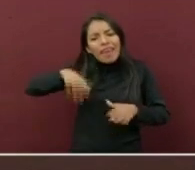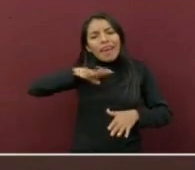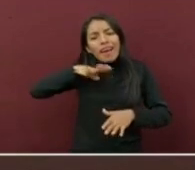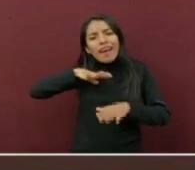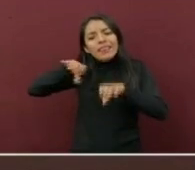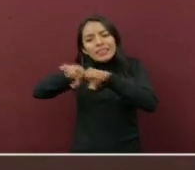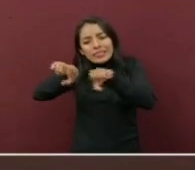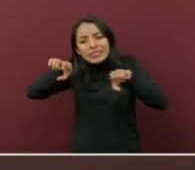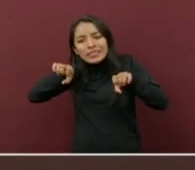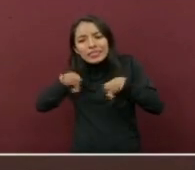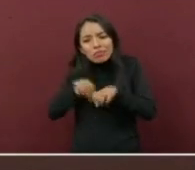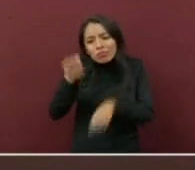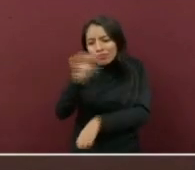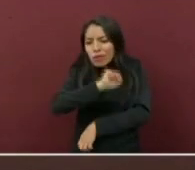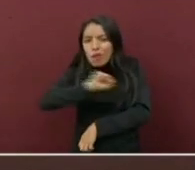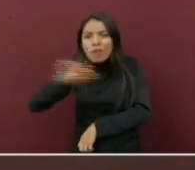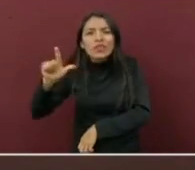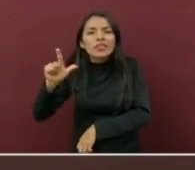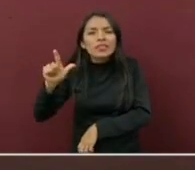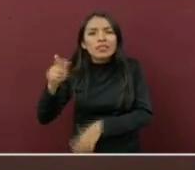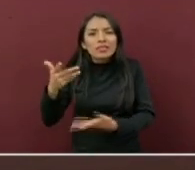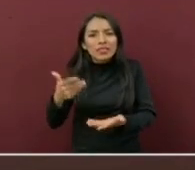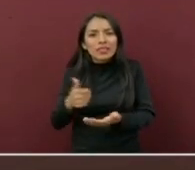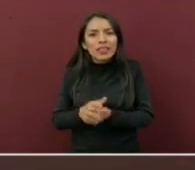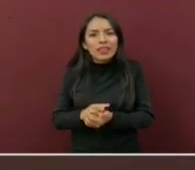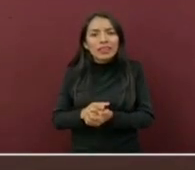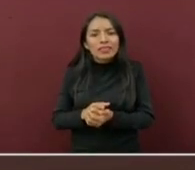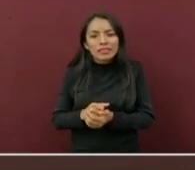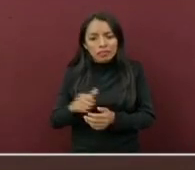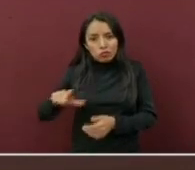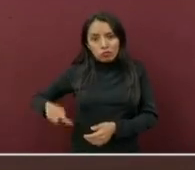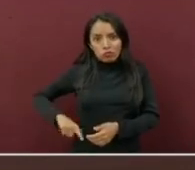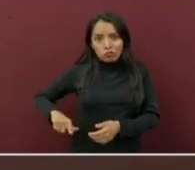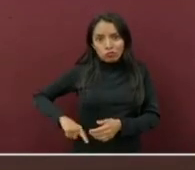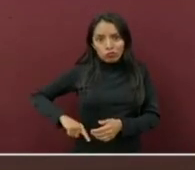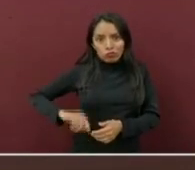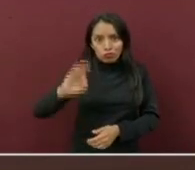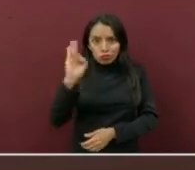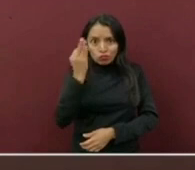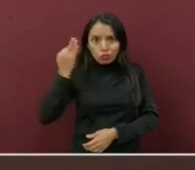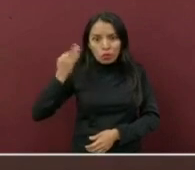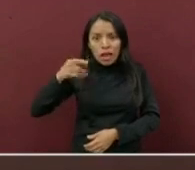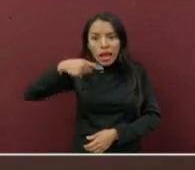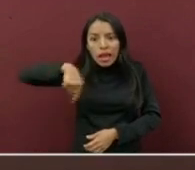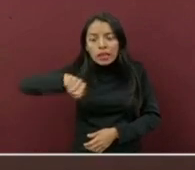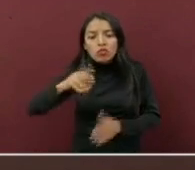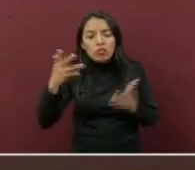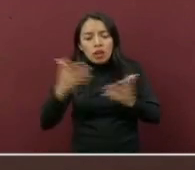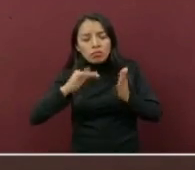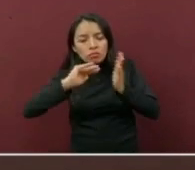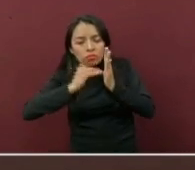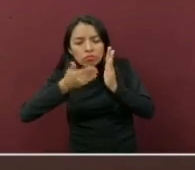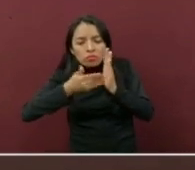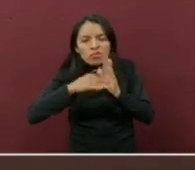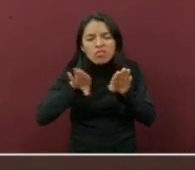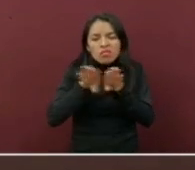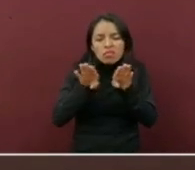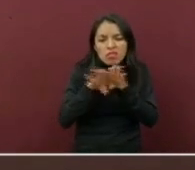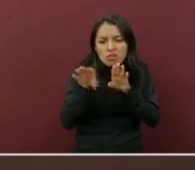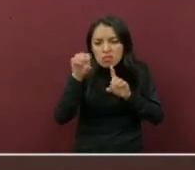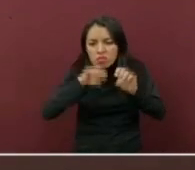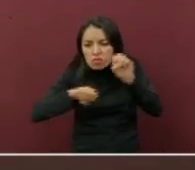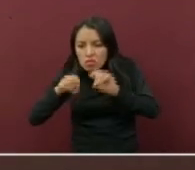en epidemiología del gobierno federal que están haciendo una gran ruta de cobertura en la que por